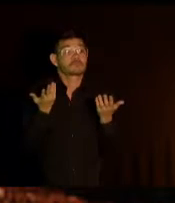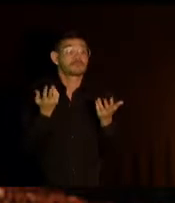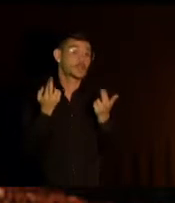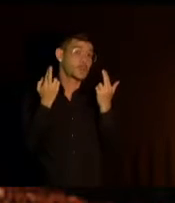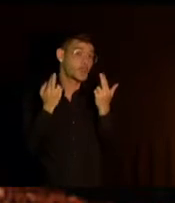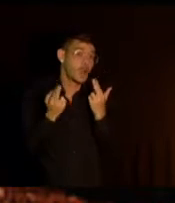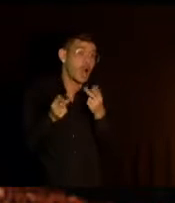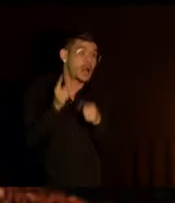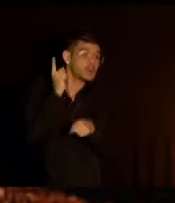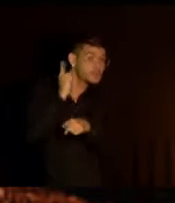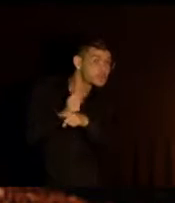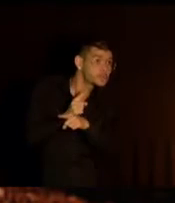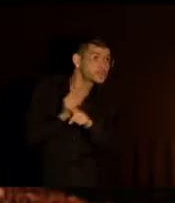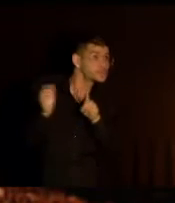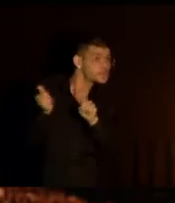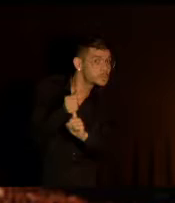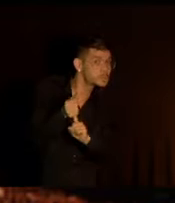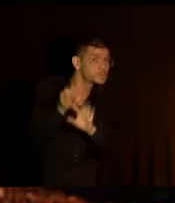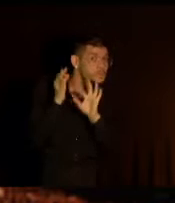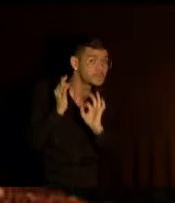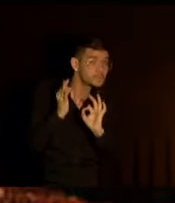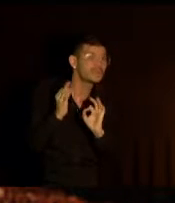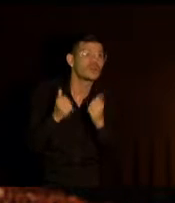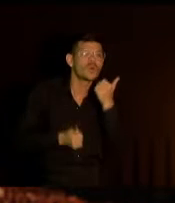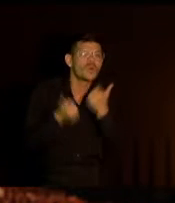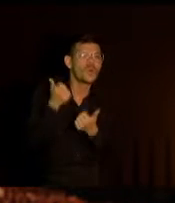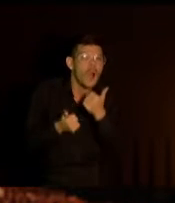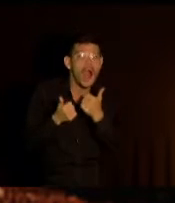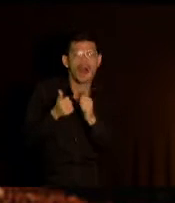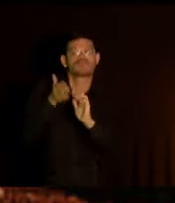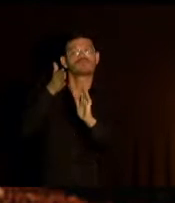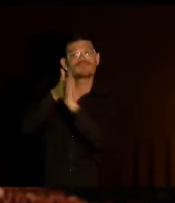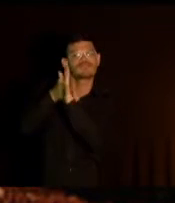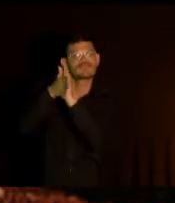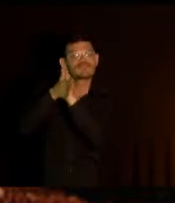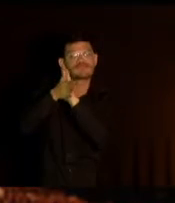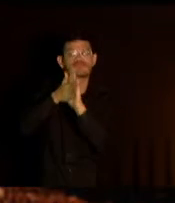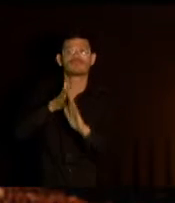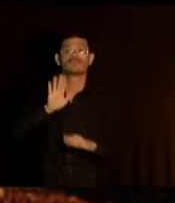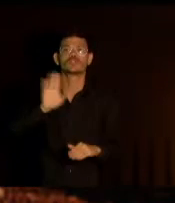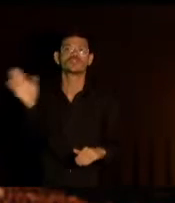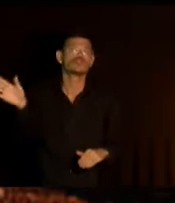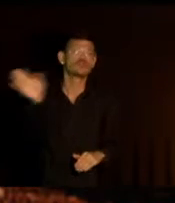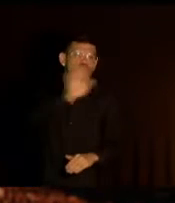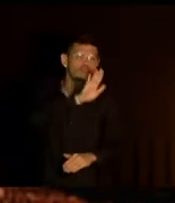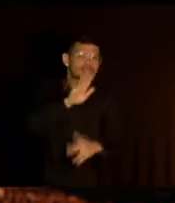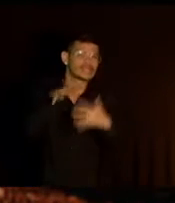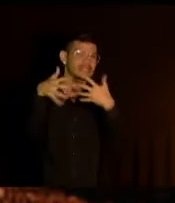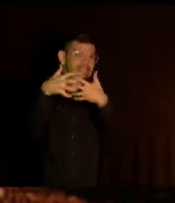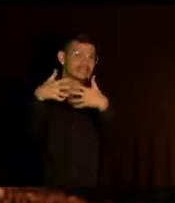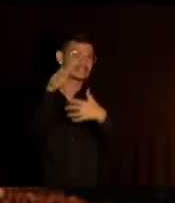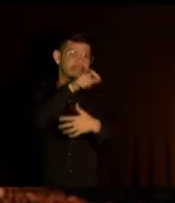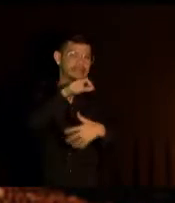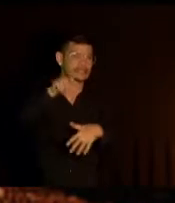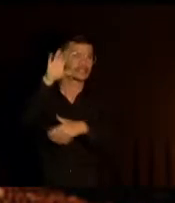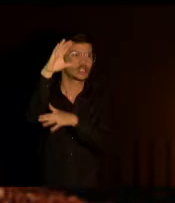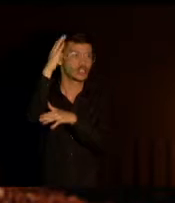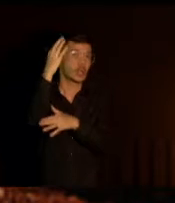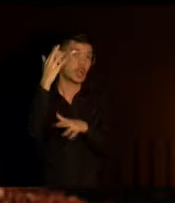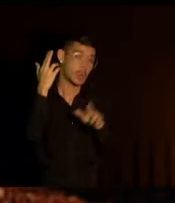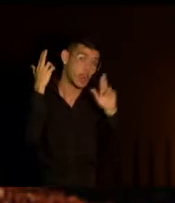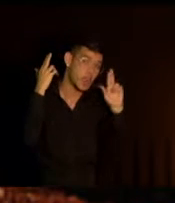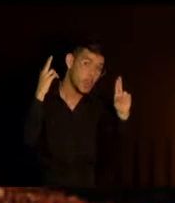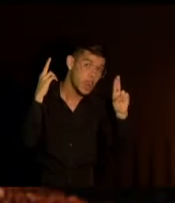que era informar a todo el sistema colombiano. Esperamos que las dudas se